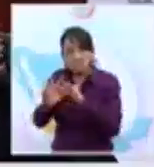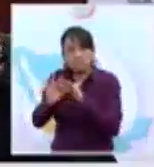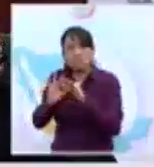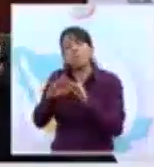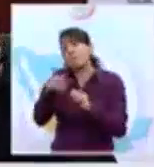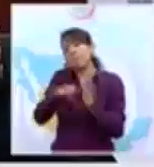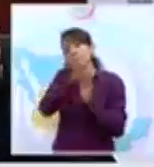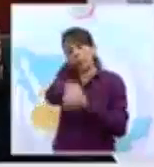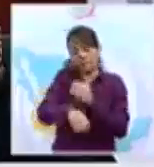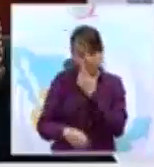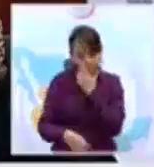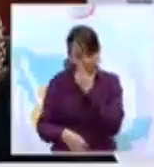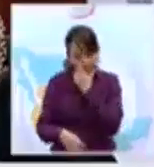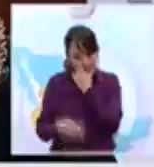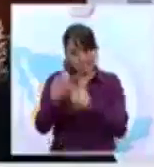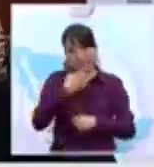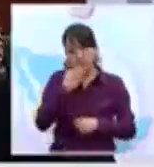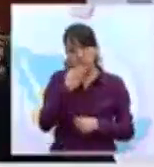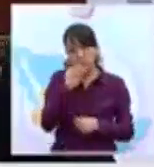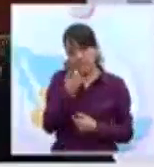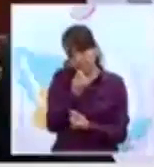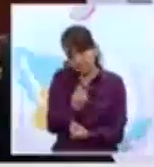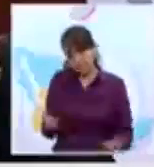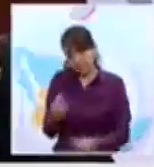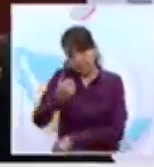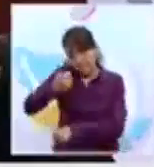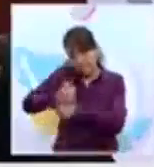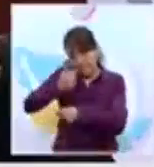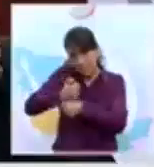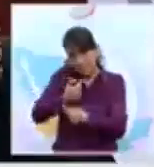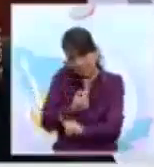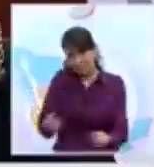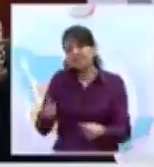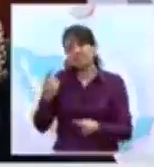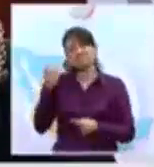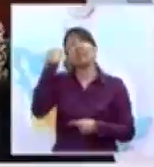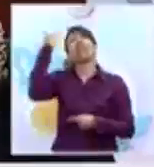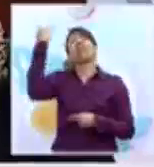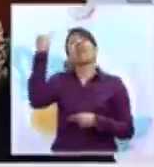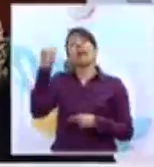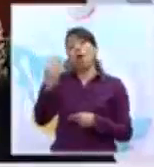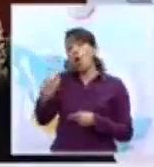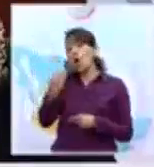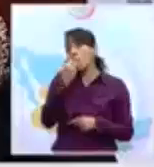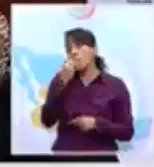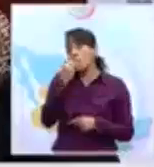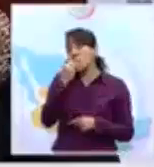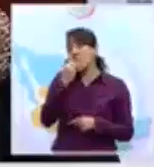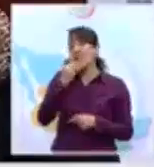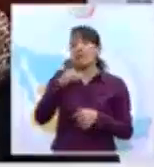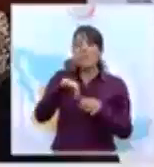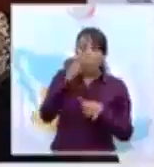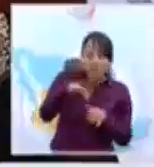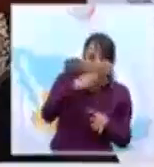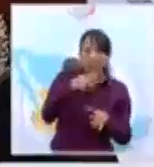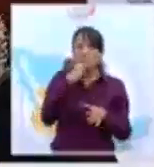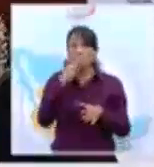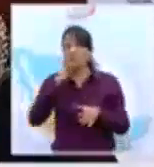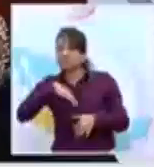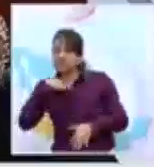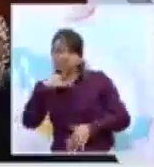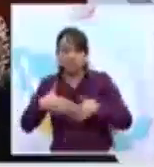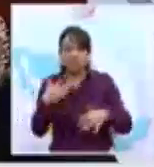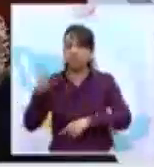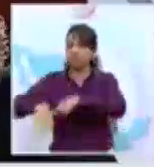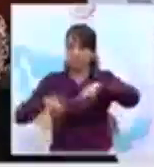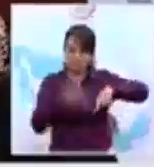para las escuelas primarias se quiso eliminar toda esa alimentación chatarra. ¿Y qué pasó? Entonces, los actores,